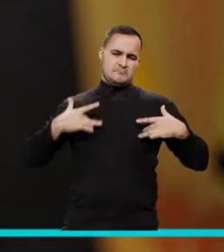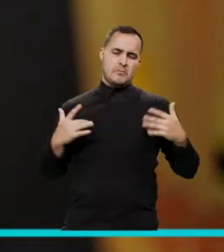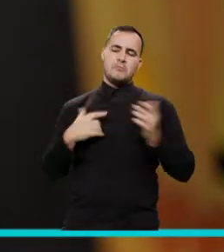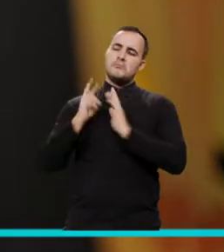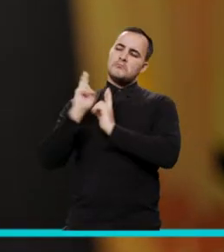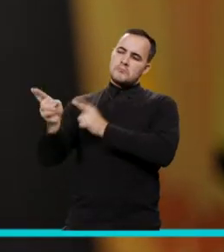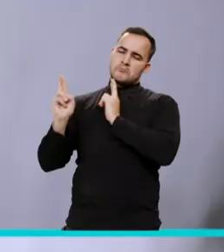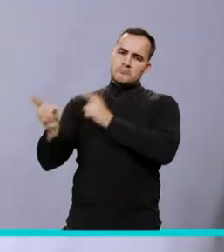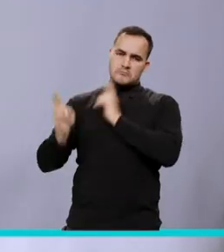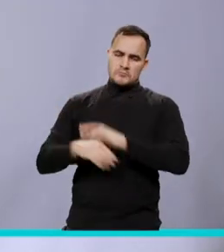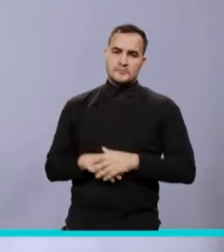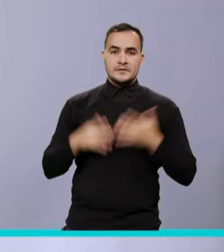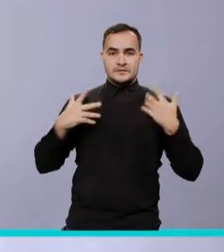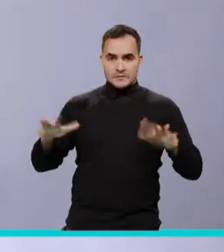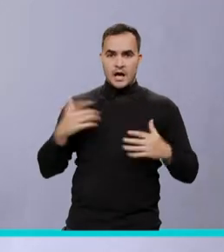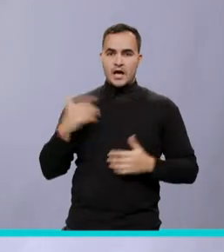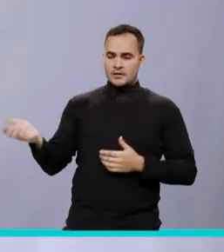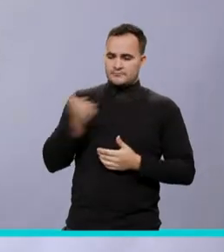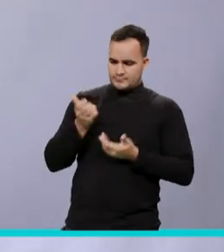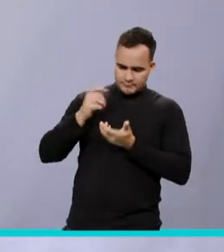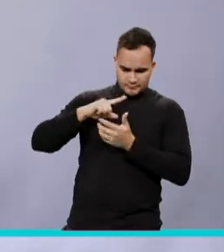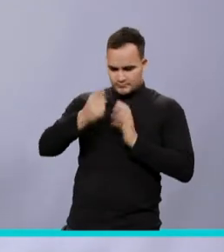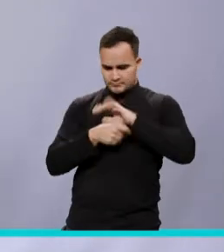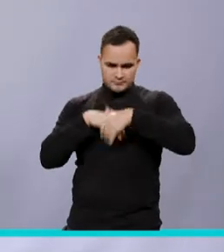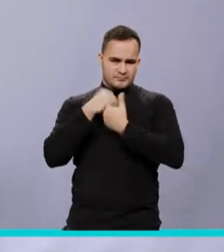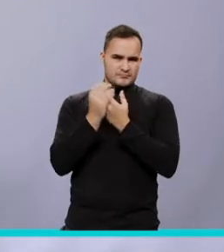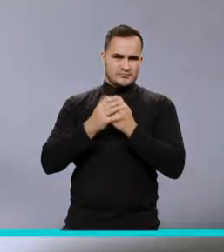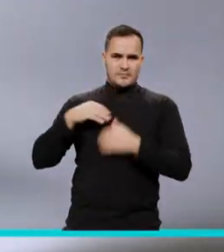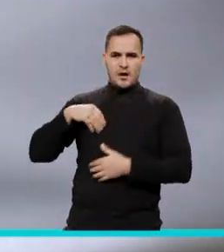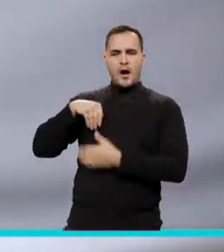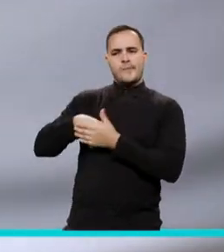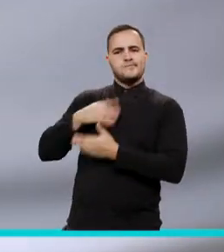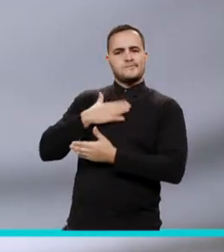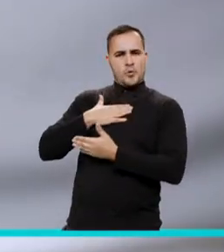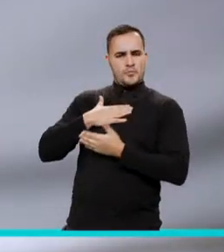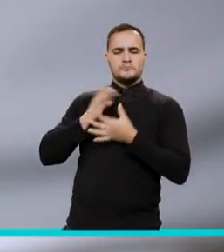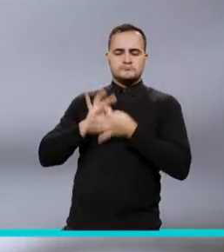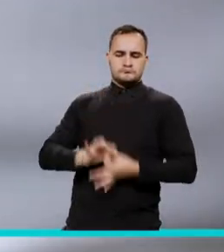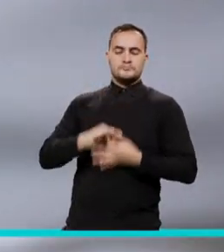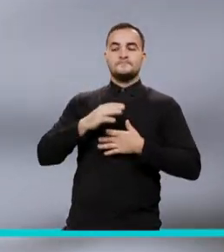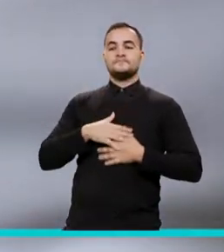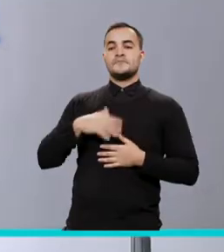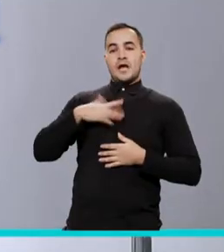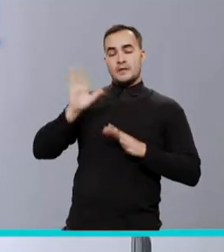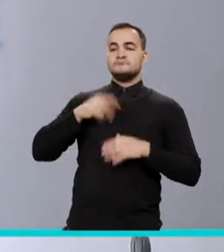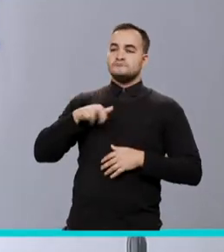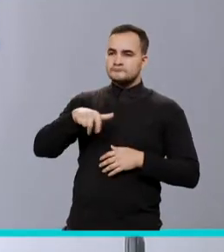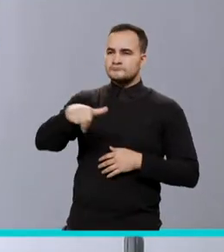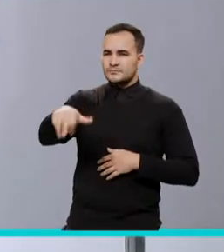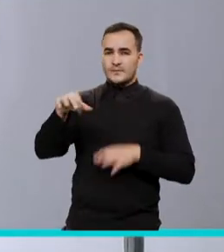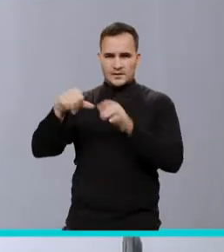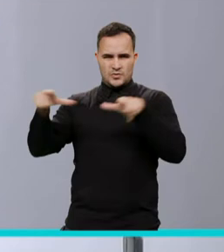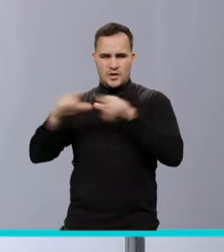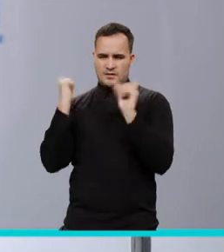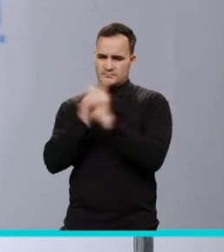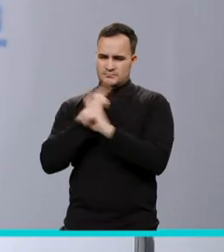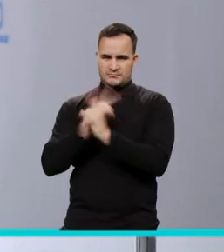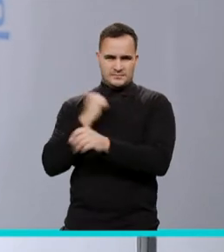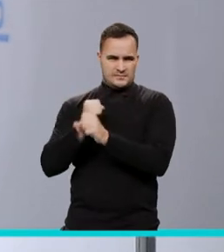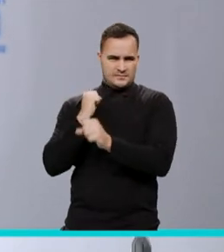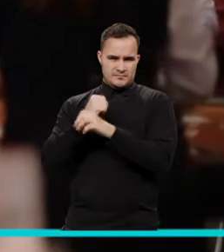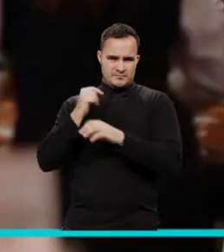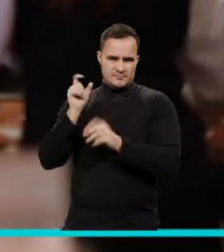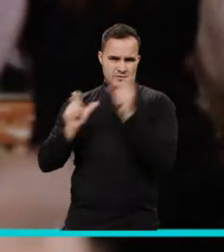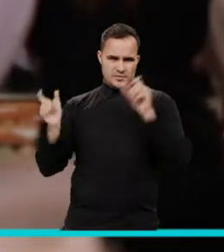nos dan un kit de desinfección para estar trabajando acá, llegamos a la zona de los empleados, nos cambiamos,